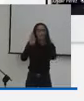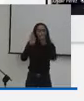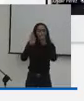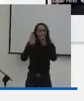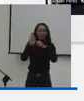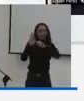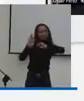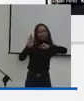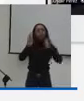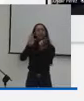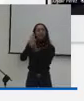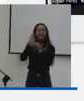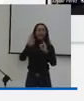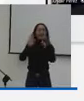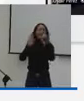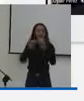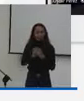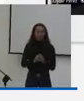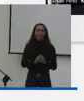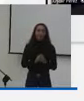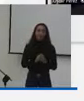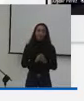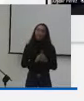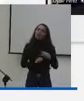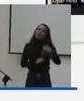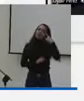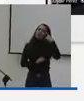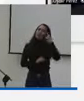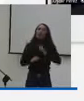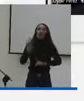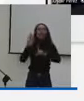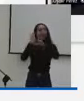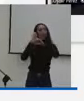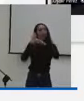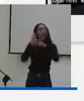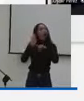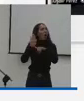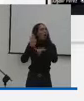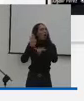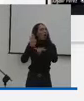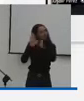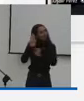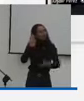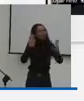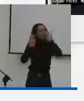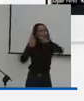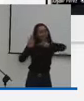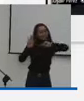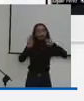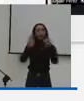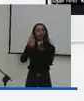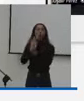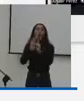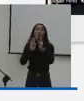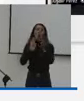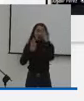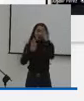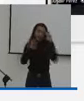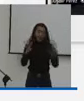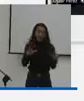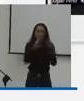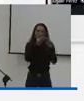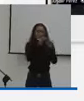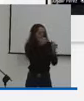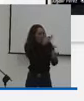ley que tiene que sufrir cambios y modificaciones, tal cual como viene evolucionando la sociedad.